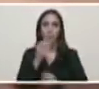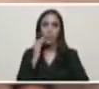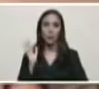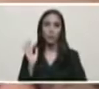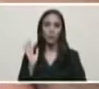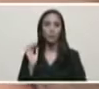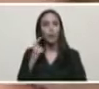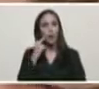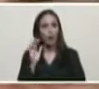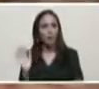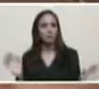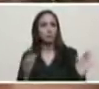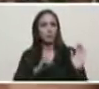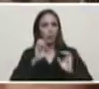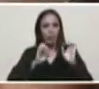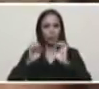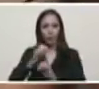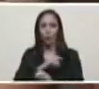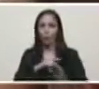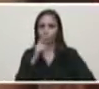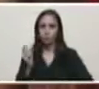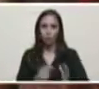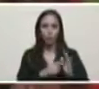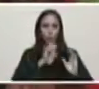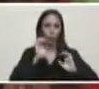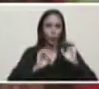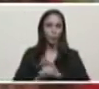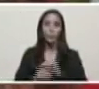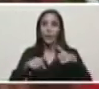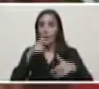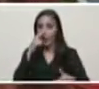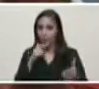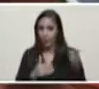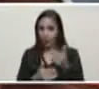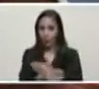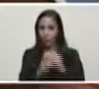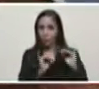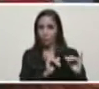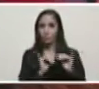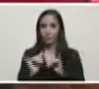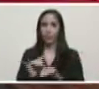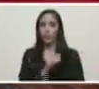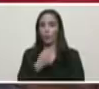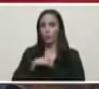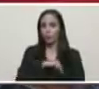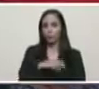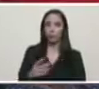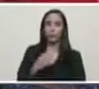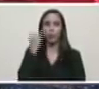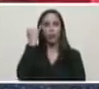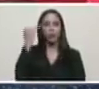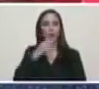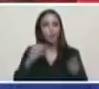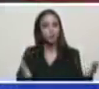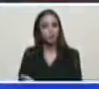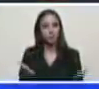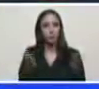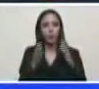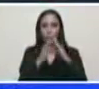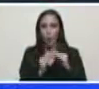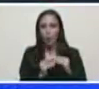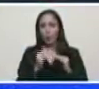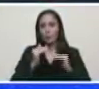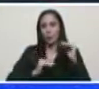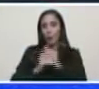está por ahí este año nosotros estamos impulsando una línea